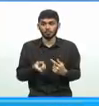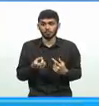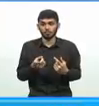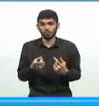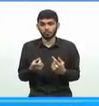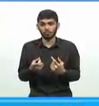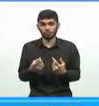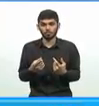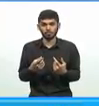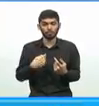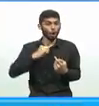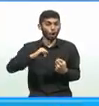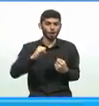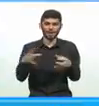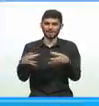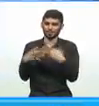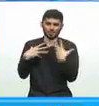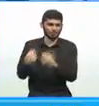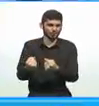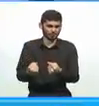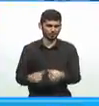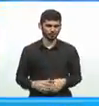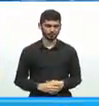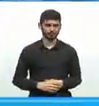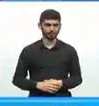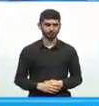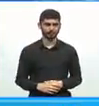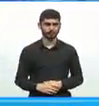equipo siga logrando buenos resultados